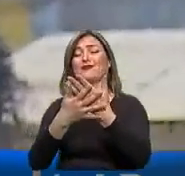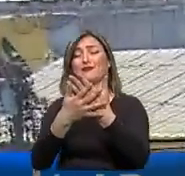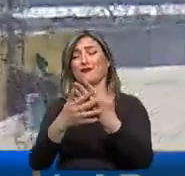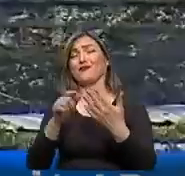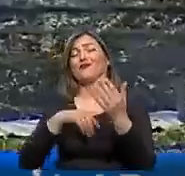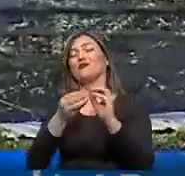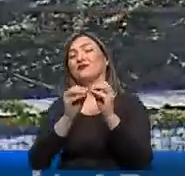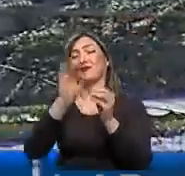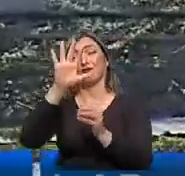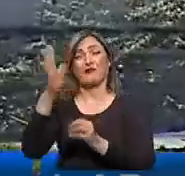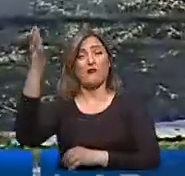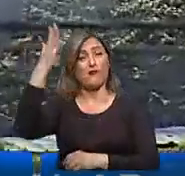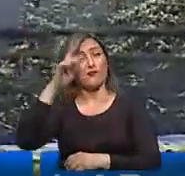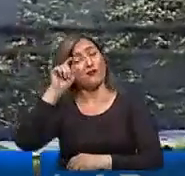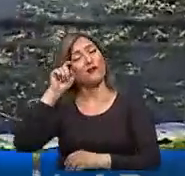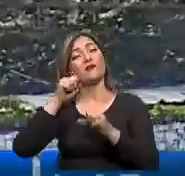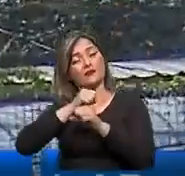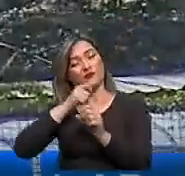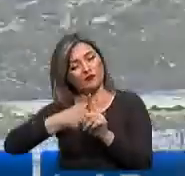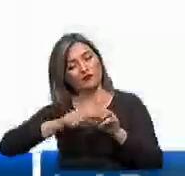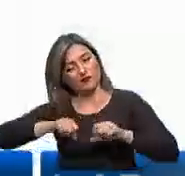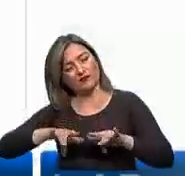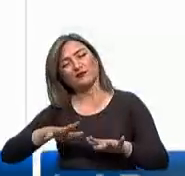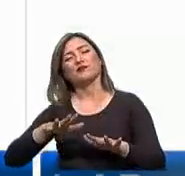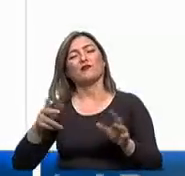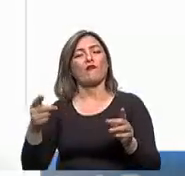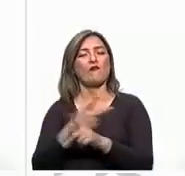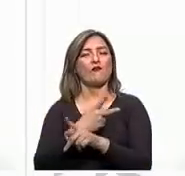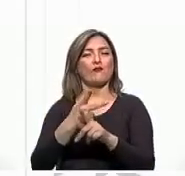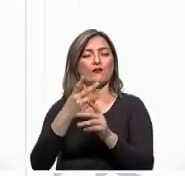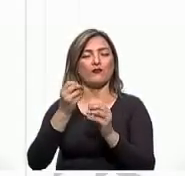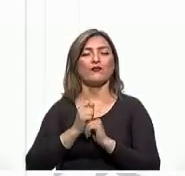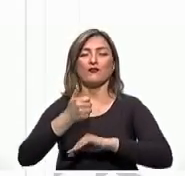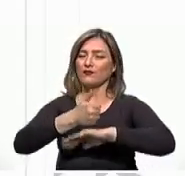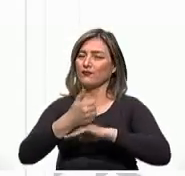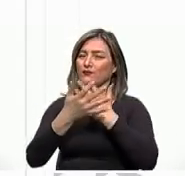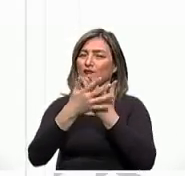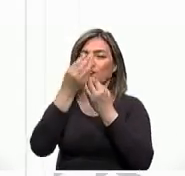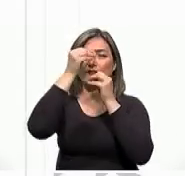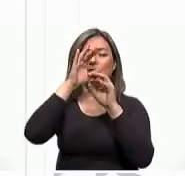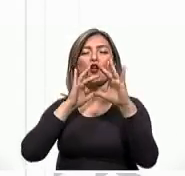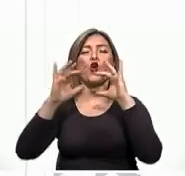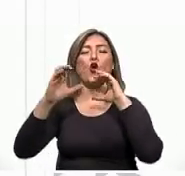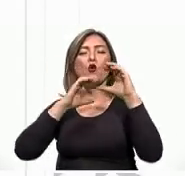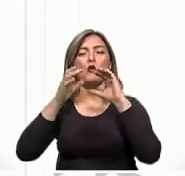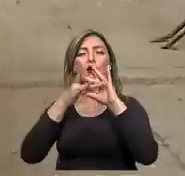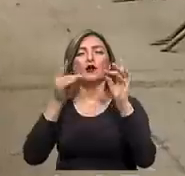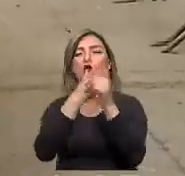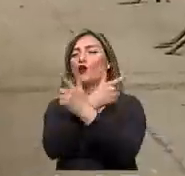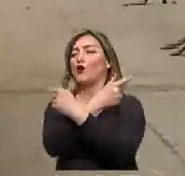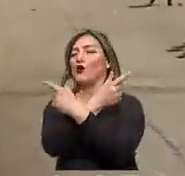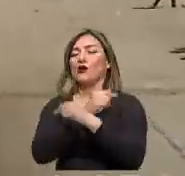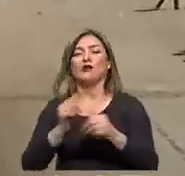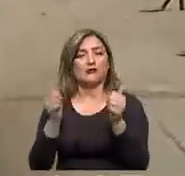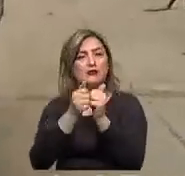sangrienta reyerta registrada en el penal en septiembre pasado. El SNAI volvió a informar el fatal saldo a través de un comunicado en Twitter. Desde